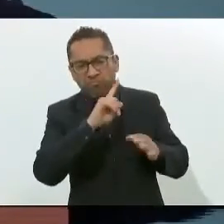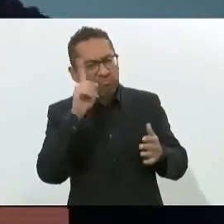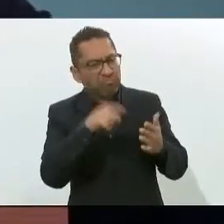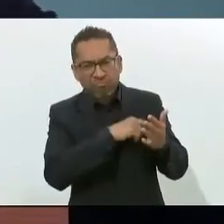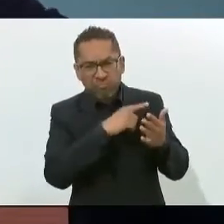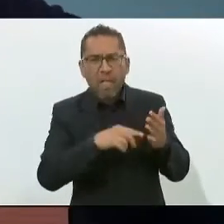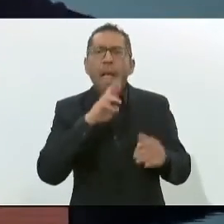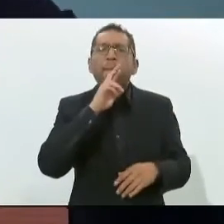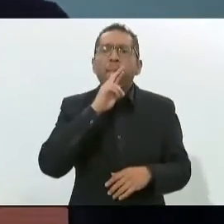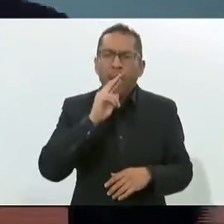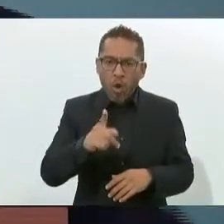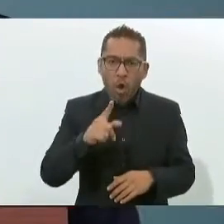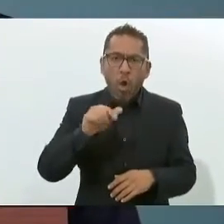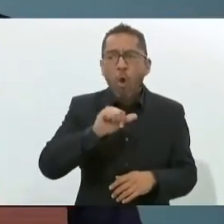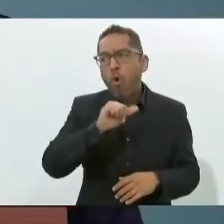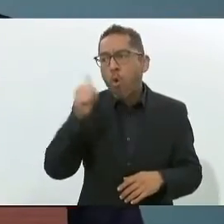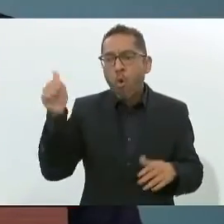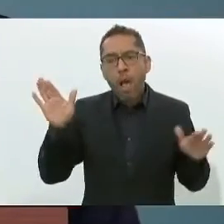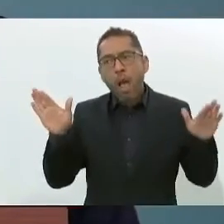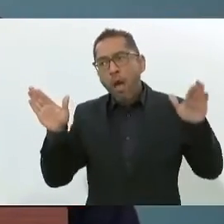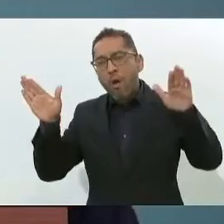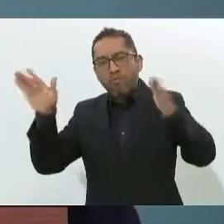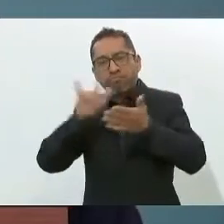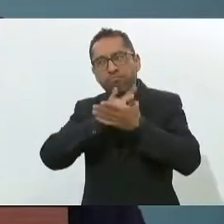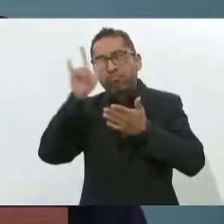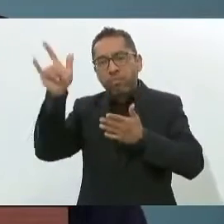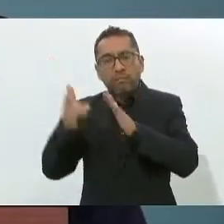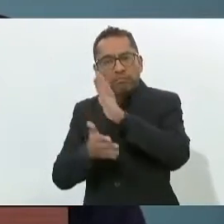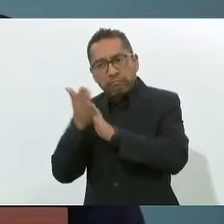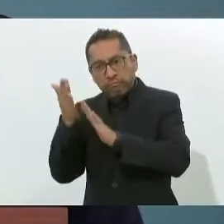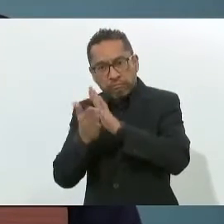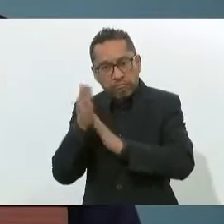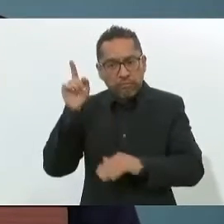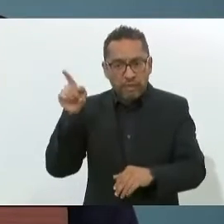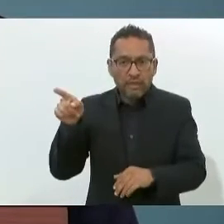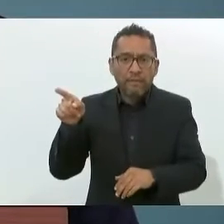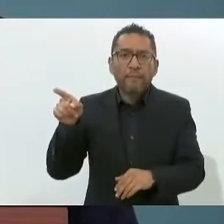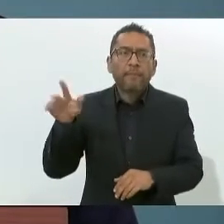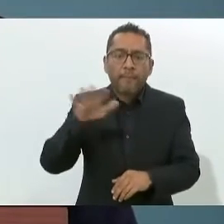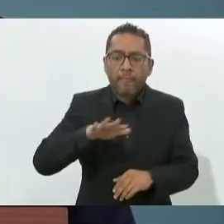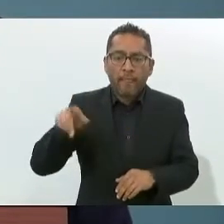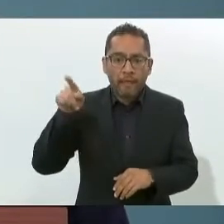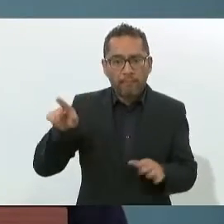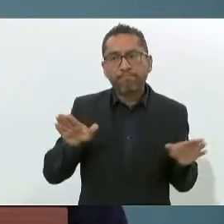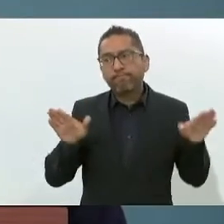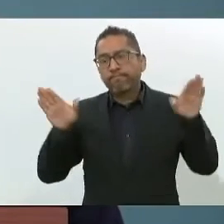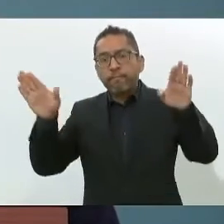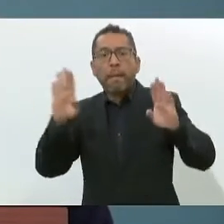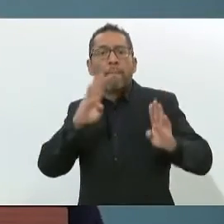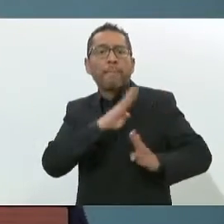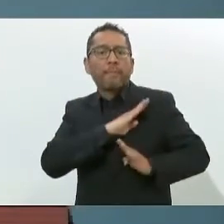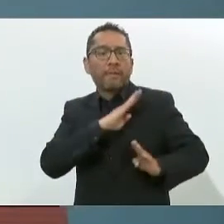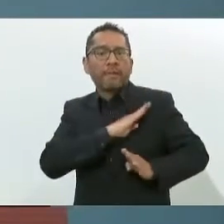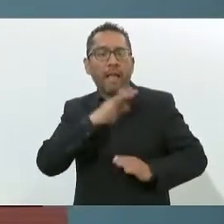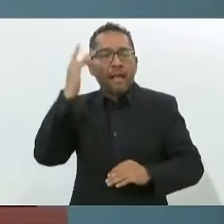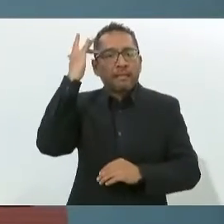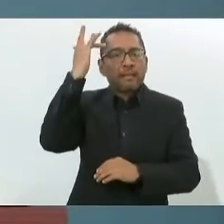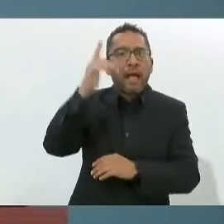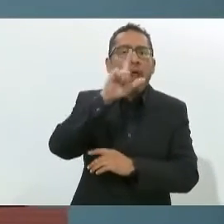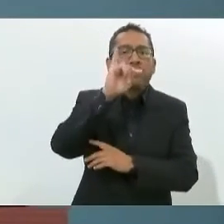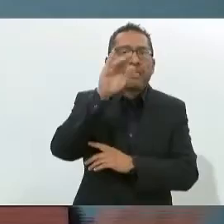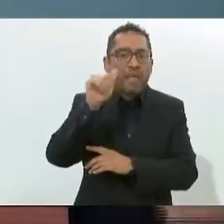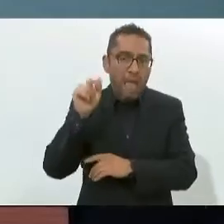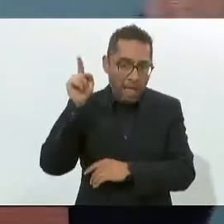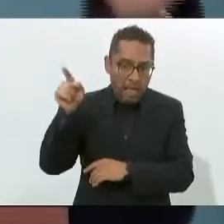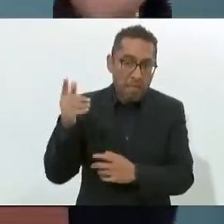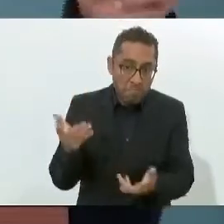se construyera el nuevo aeropuerto en la base aérea militar de Santa Lucía.